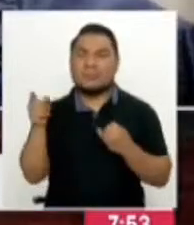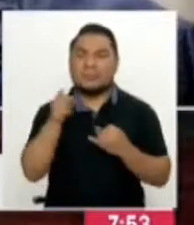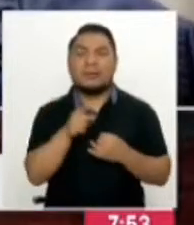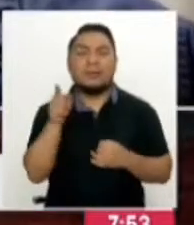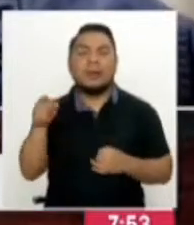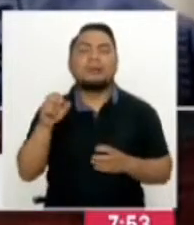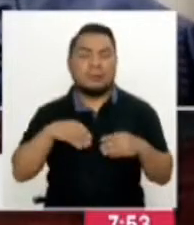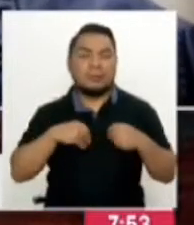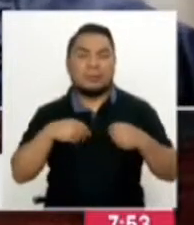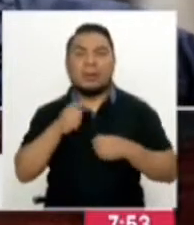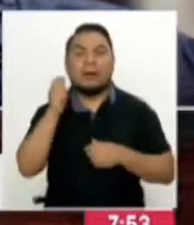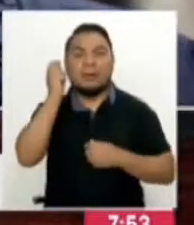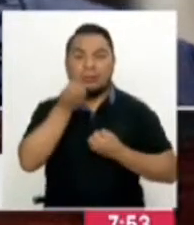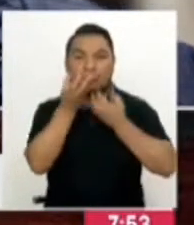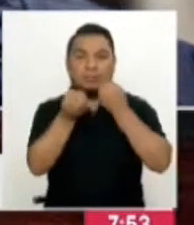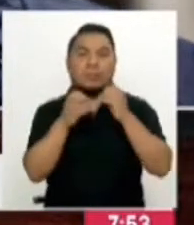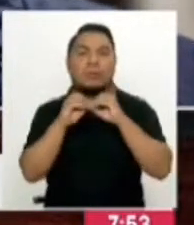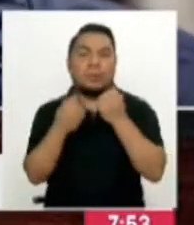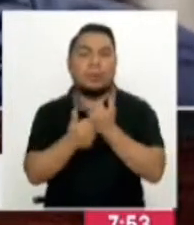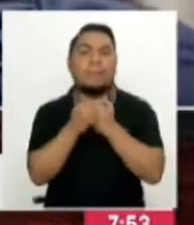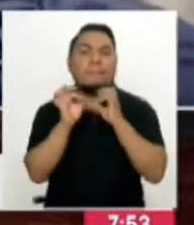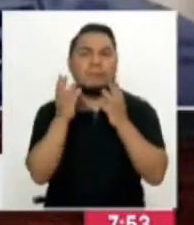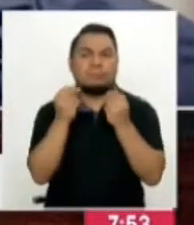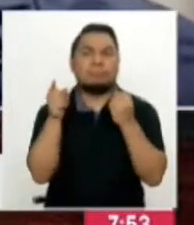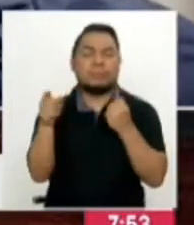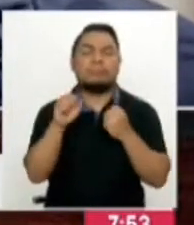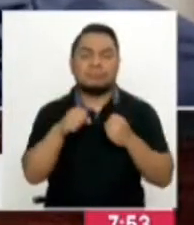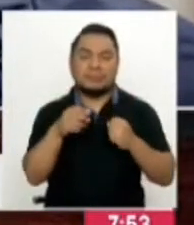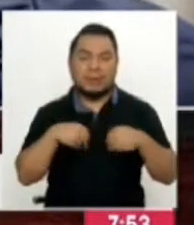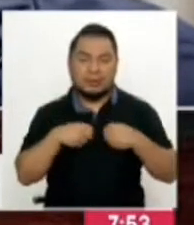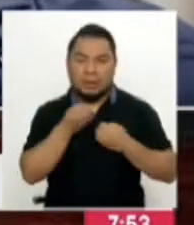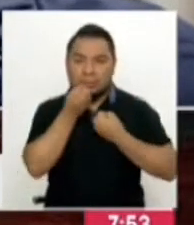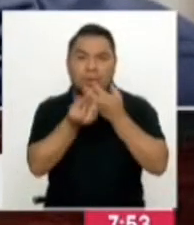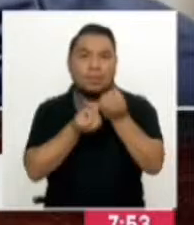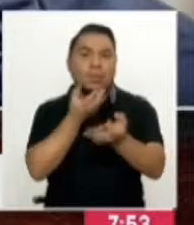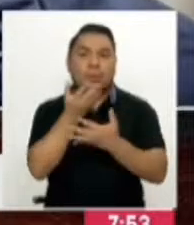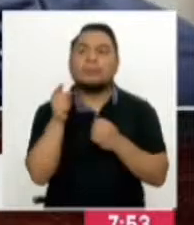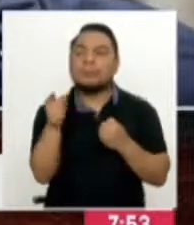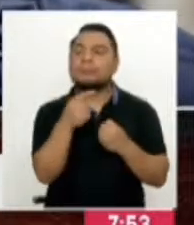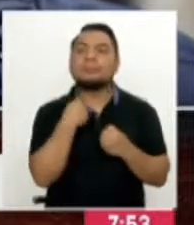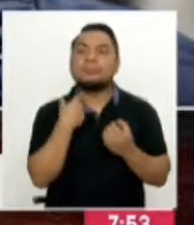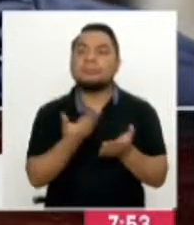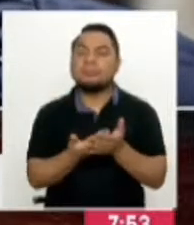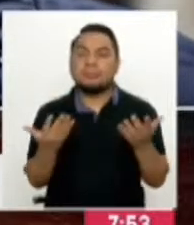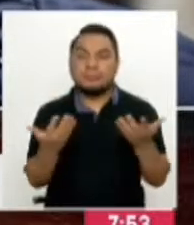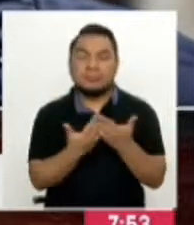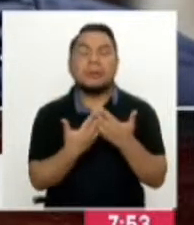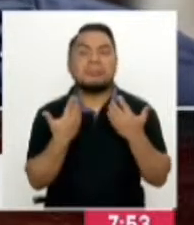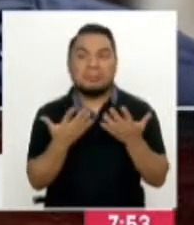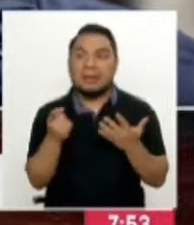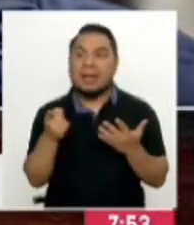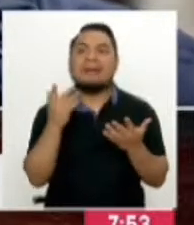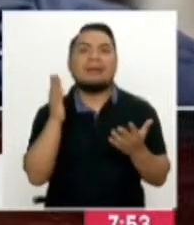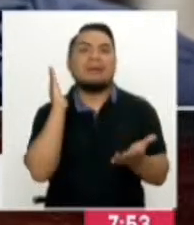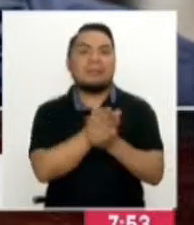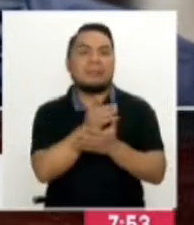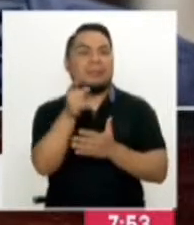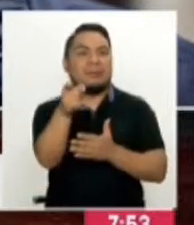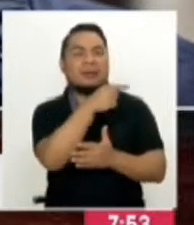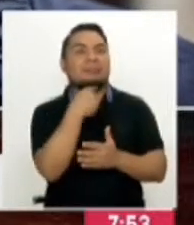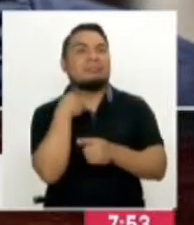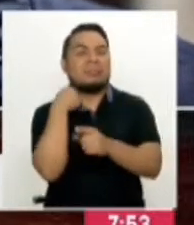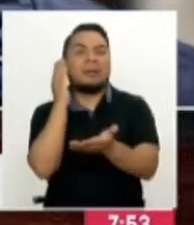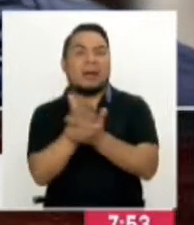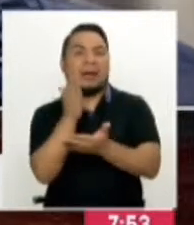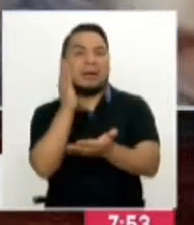colaboraciones eficaces en la Fiscalía de Crimen Organizado. Y tenemos éxitos en nuestras sentencias a través de